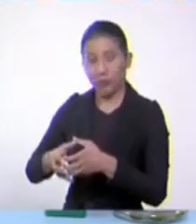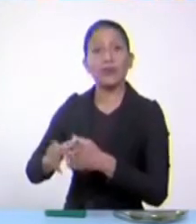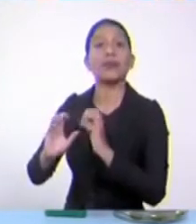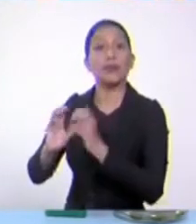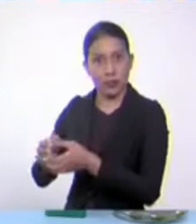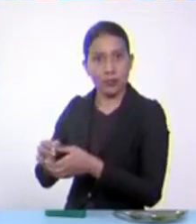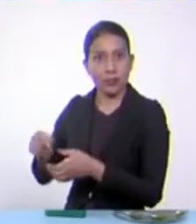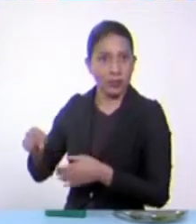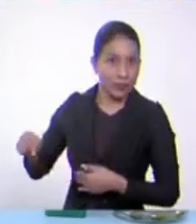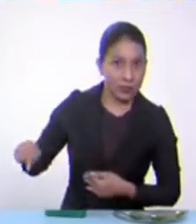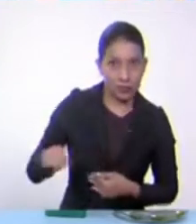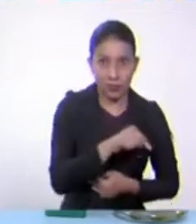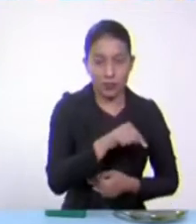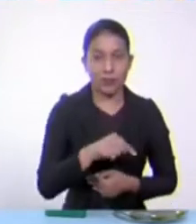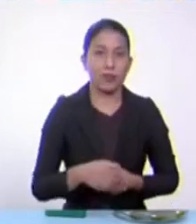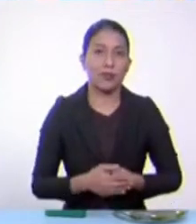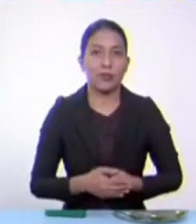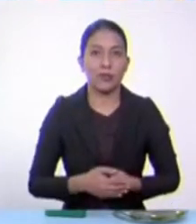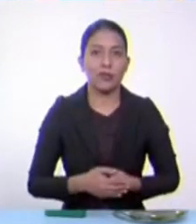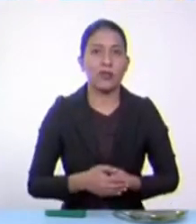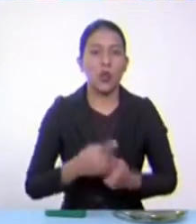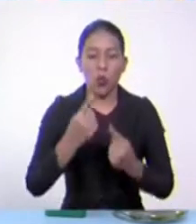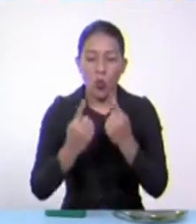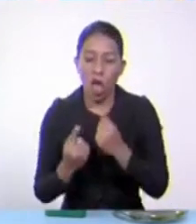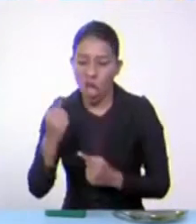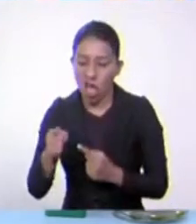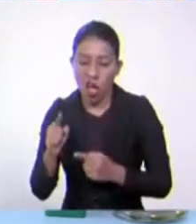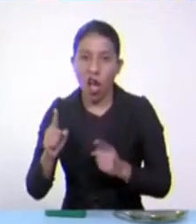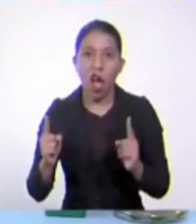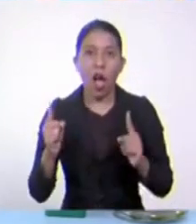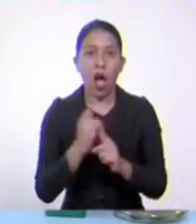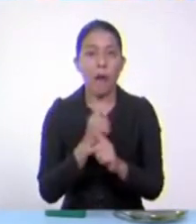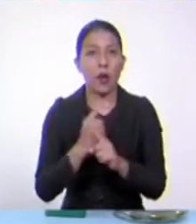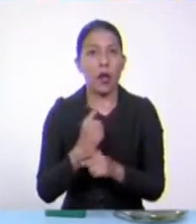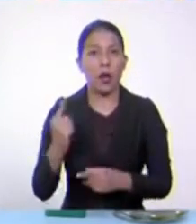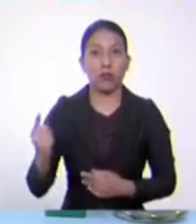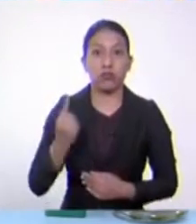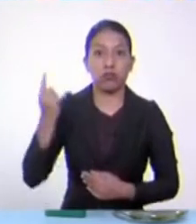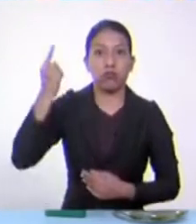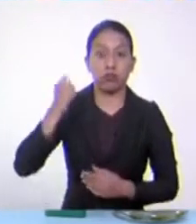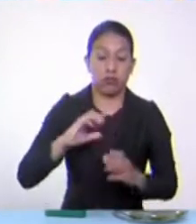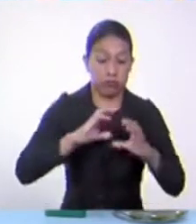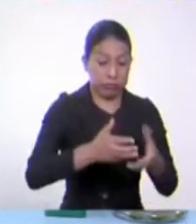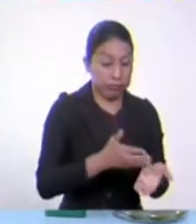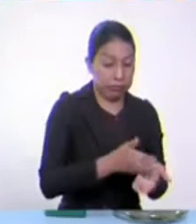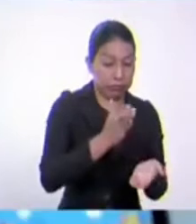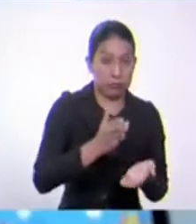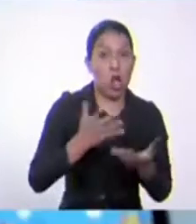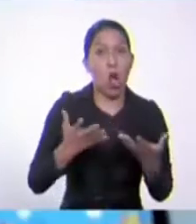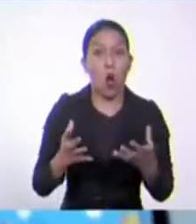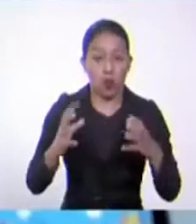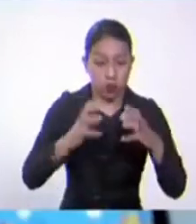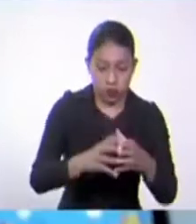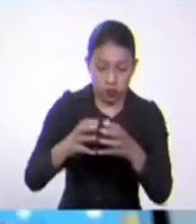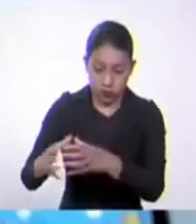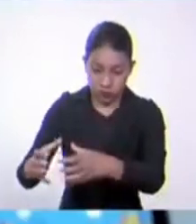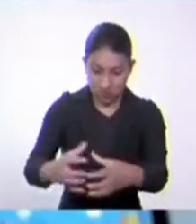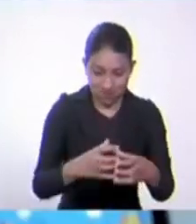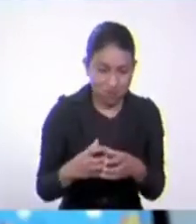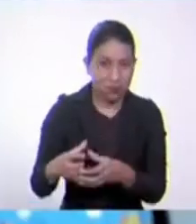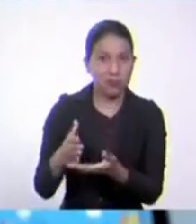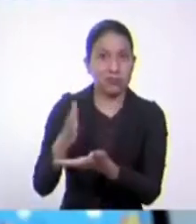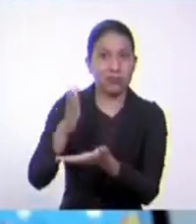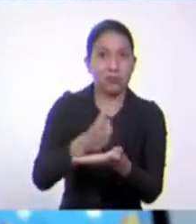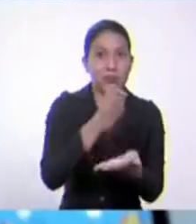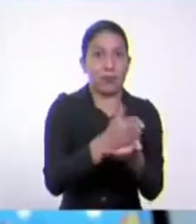se enfoca en las relaciones evolutivas que hay entre especies y grupos de especies. En